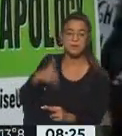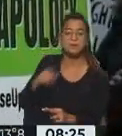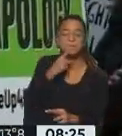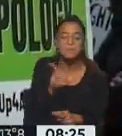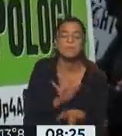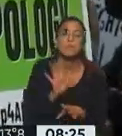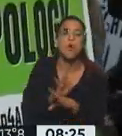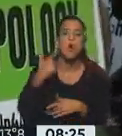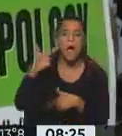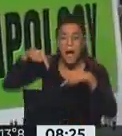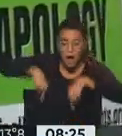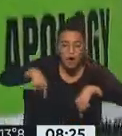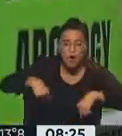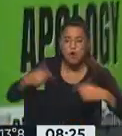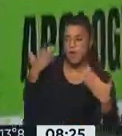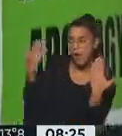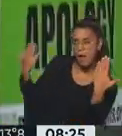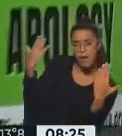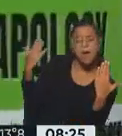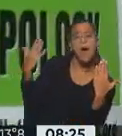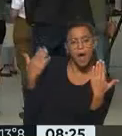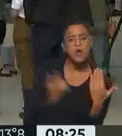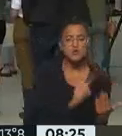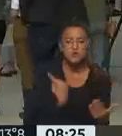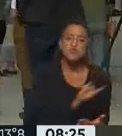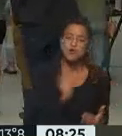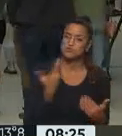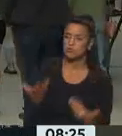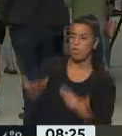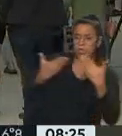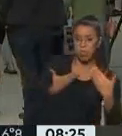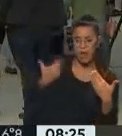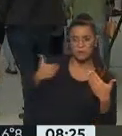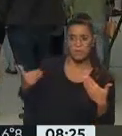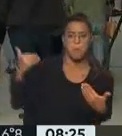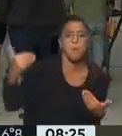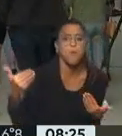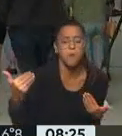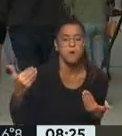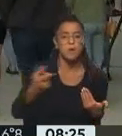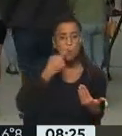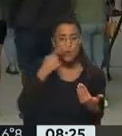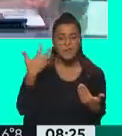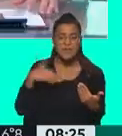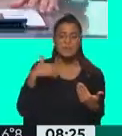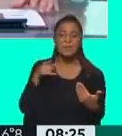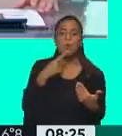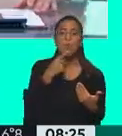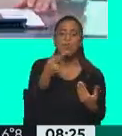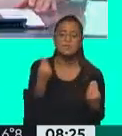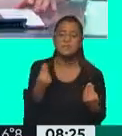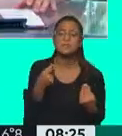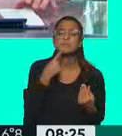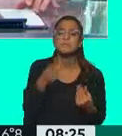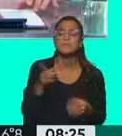inspiración en realidad ahora y nosotros estamos atrás es interesantísimo lo que estás diciendo no a partir de lo que pasó con el movimiento